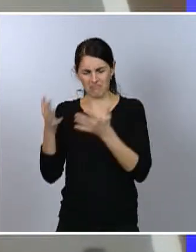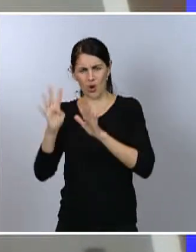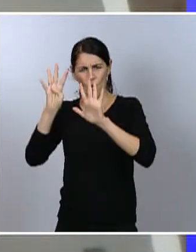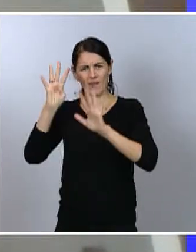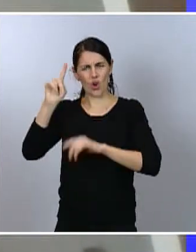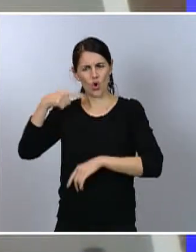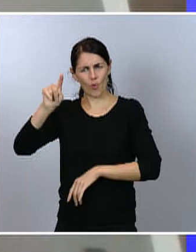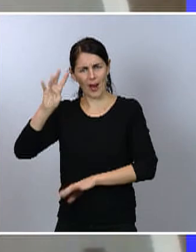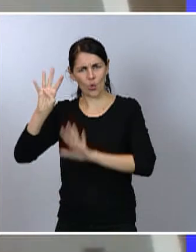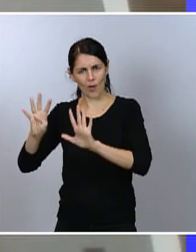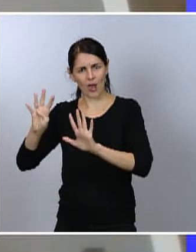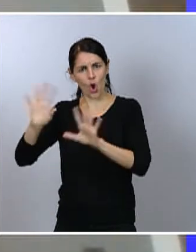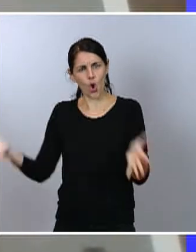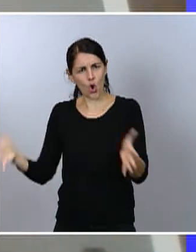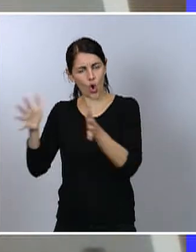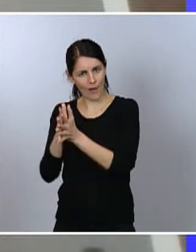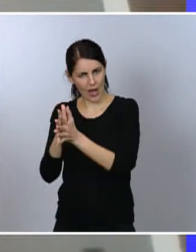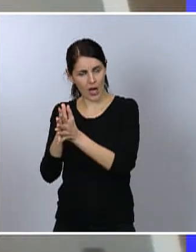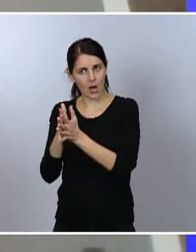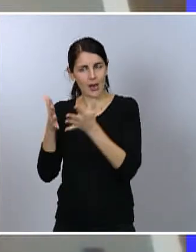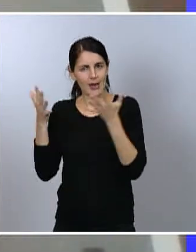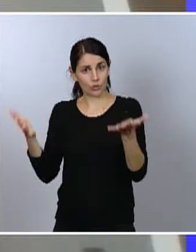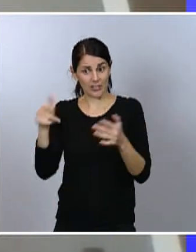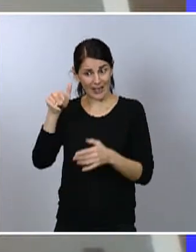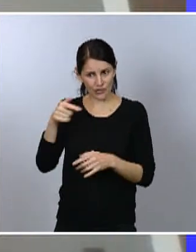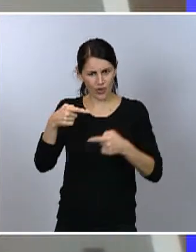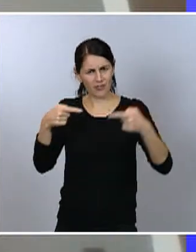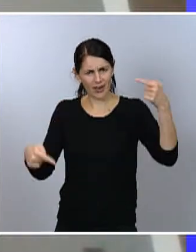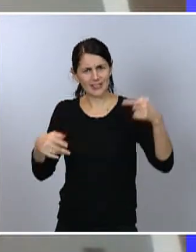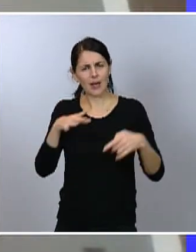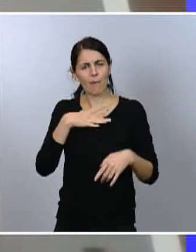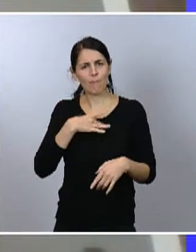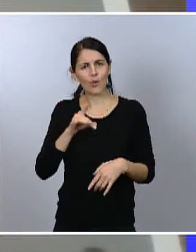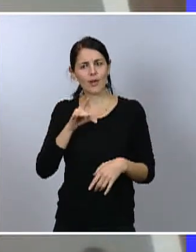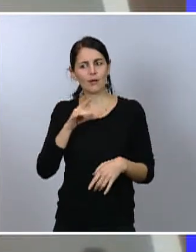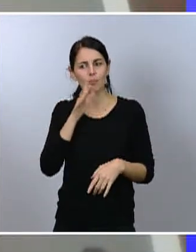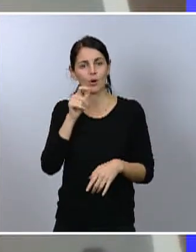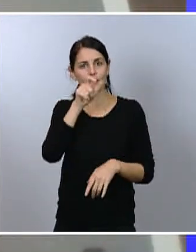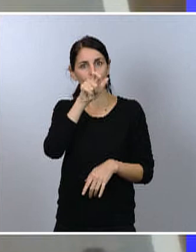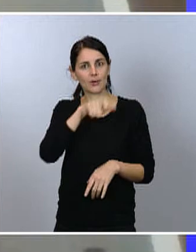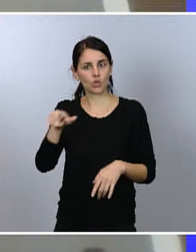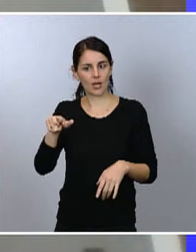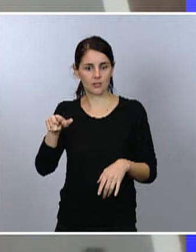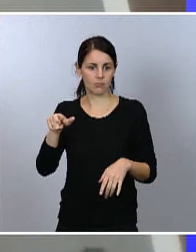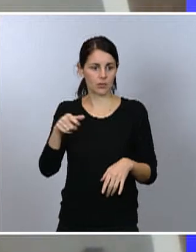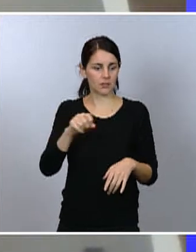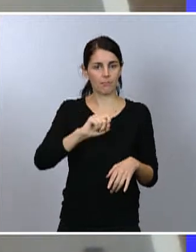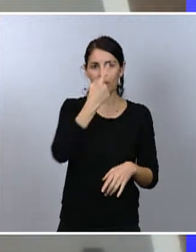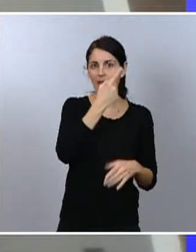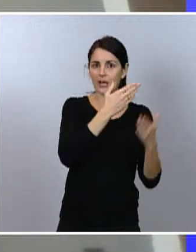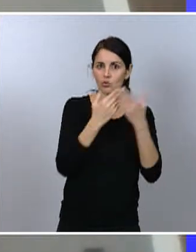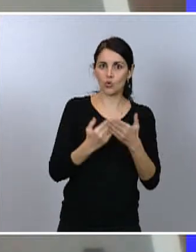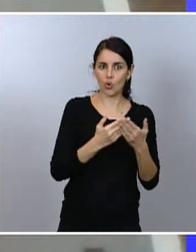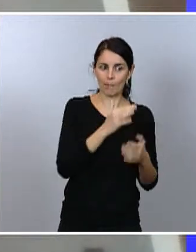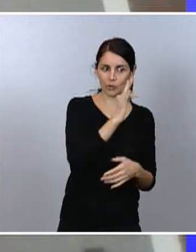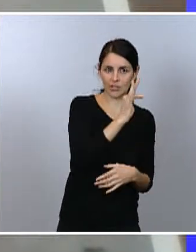que eso es por la diferencia entre las personas que han perdido anticuerpos en este tiempo, ¿no? Que dieron positivo en el primer estudio y ahora dan negativo. Pero